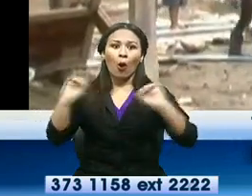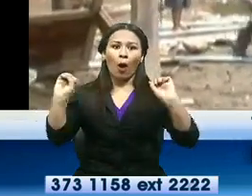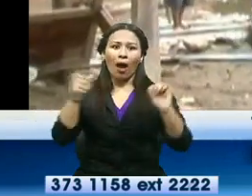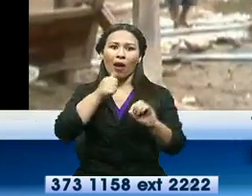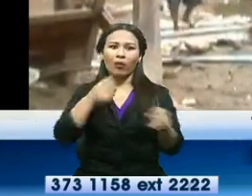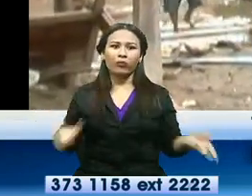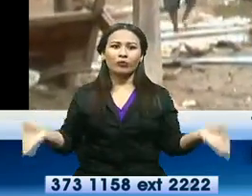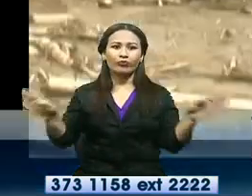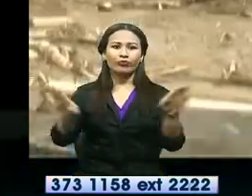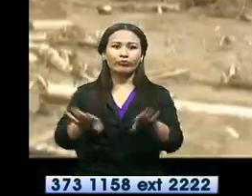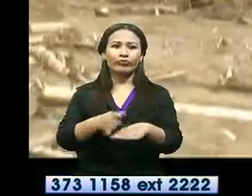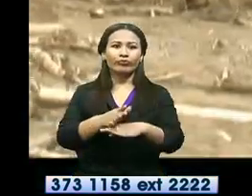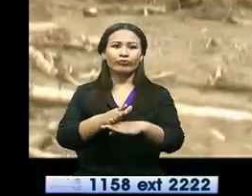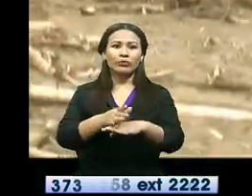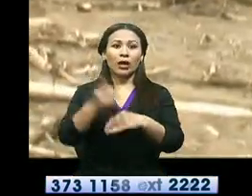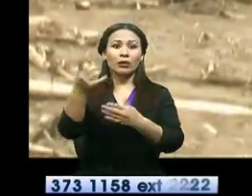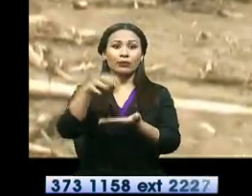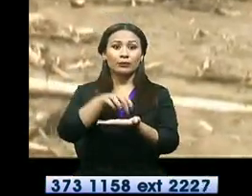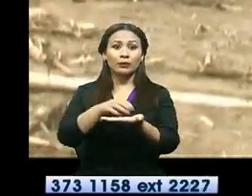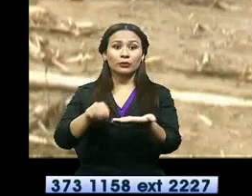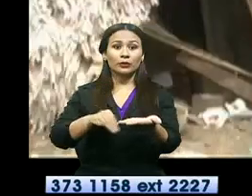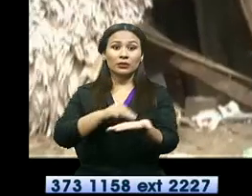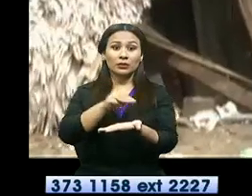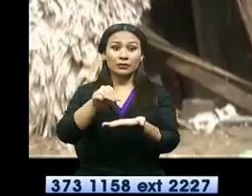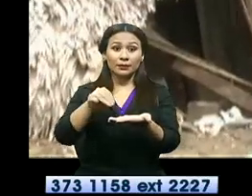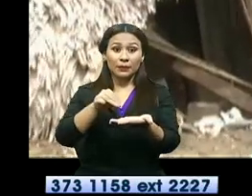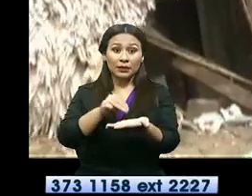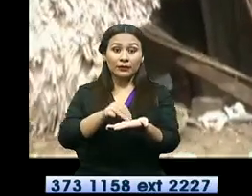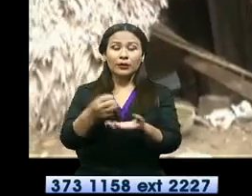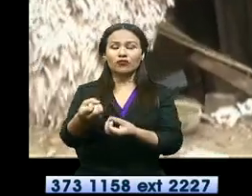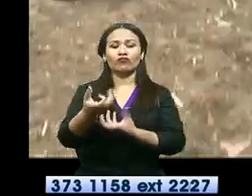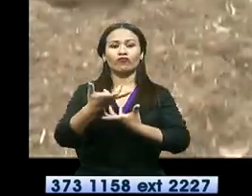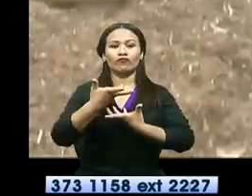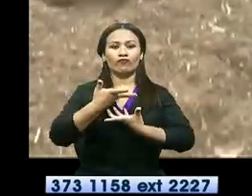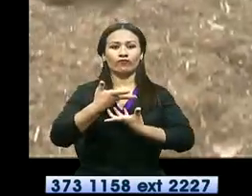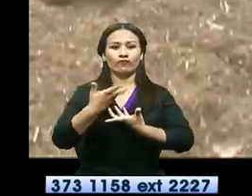Desde la provincia de Manabí informó Johnny Armendariz.